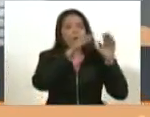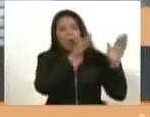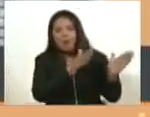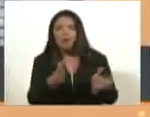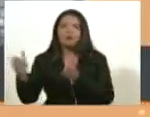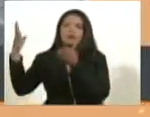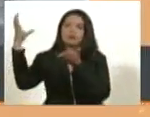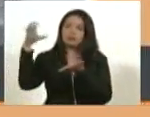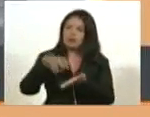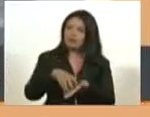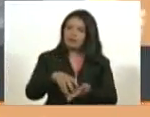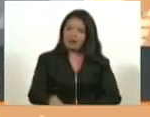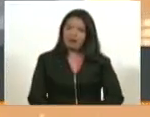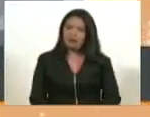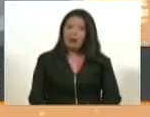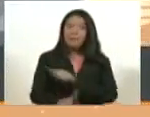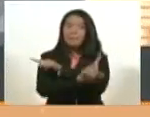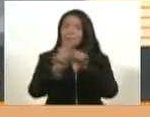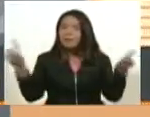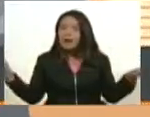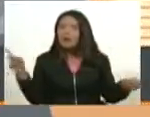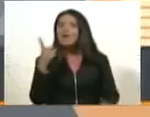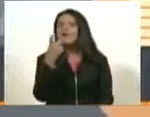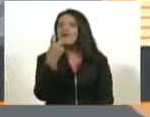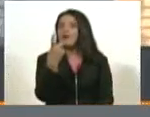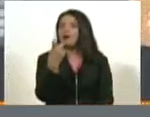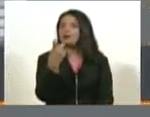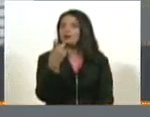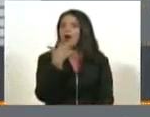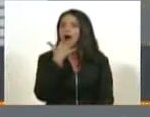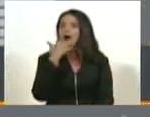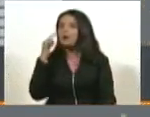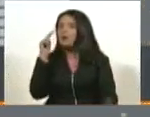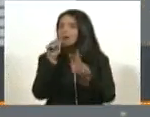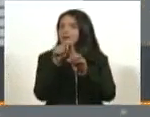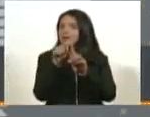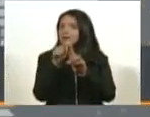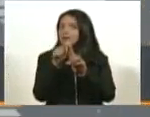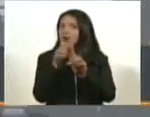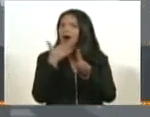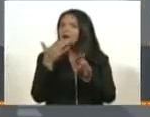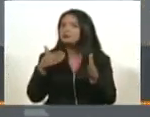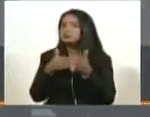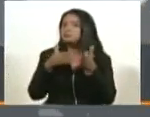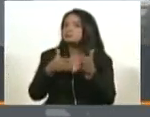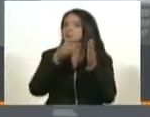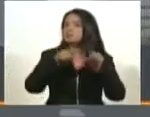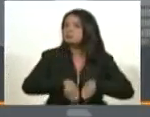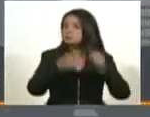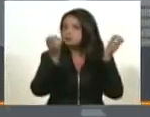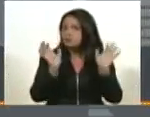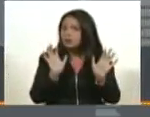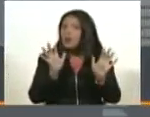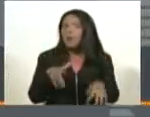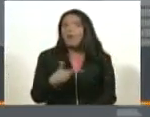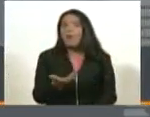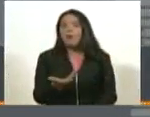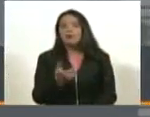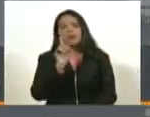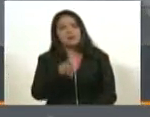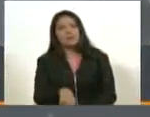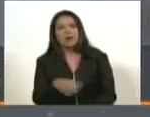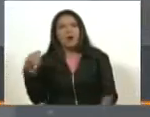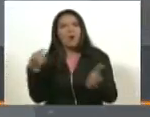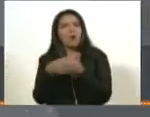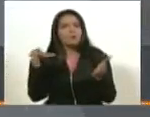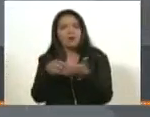Estado, pero olvidamos que podía ser objeto de agresiones, que podía ser objeto de